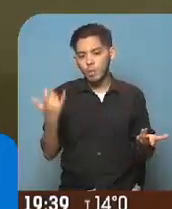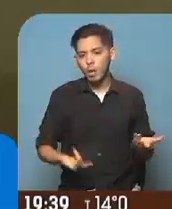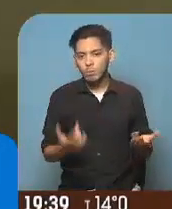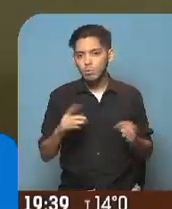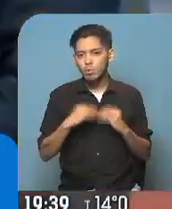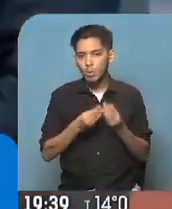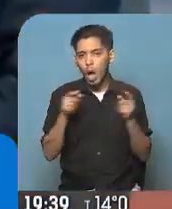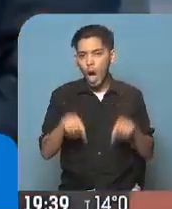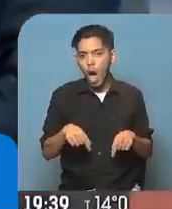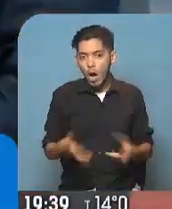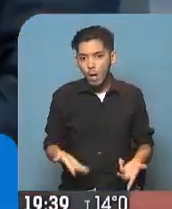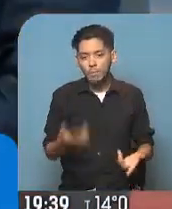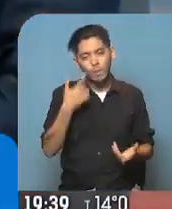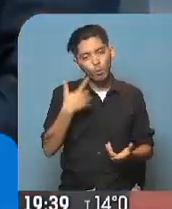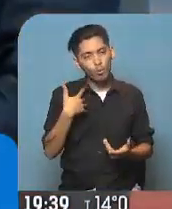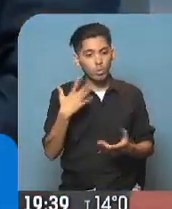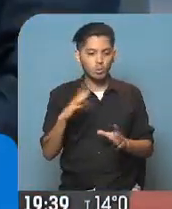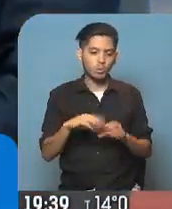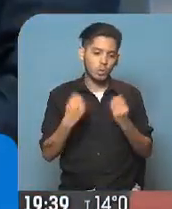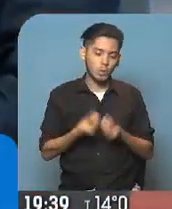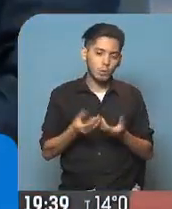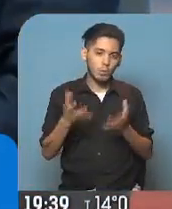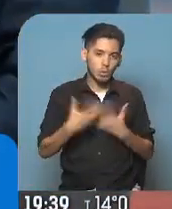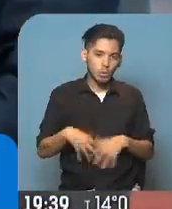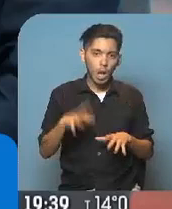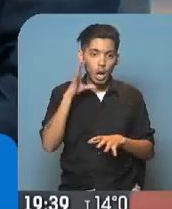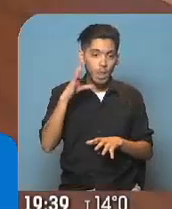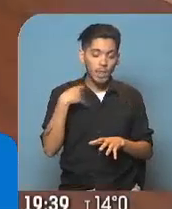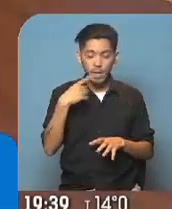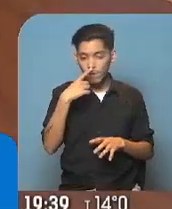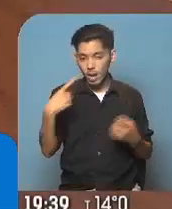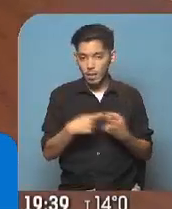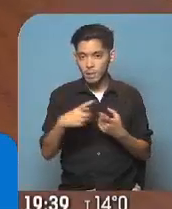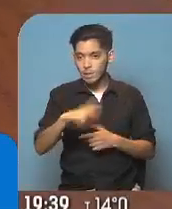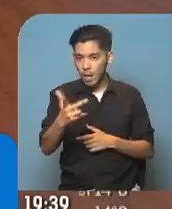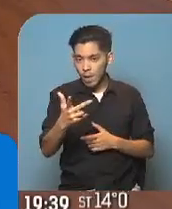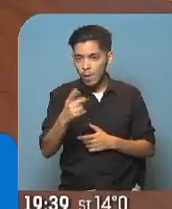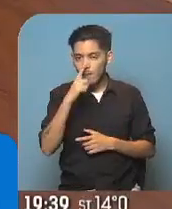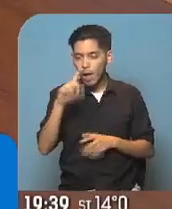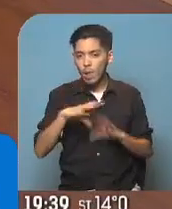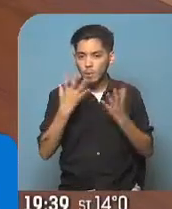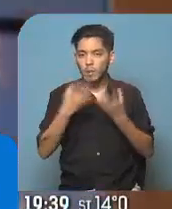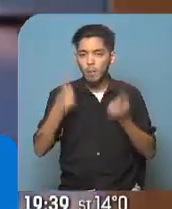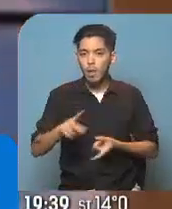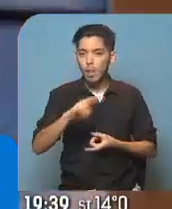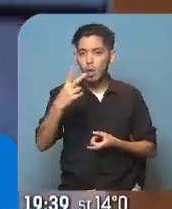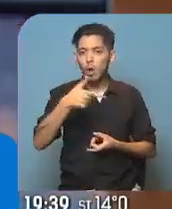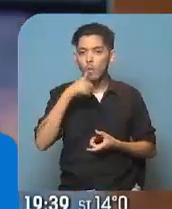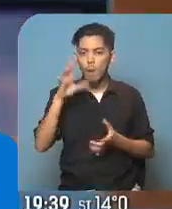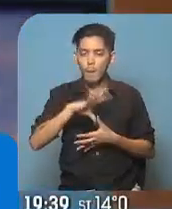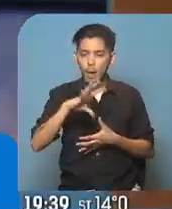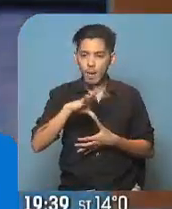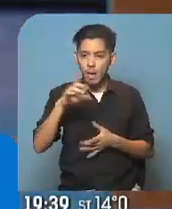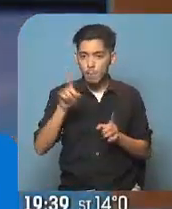resultados y además un proyecto recordemos que la argentina perdió tres finales no solamente la final del mundo sino que también perdió las dos como america's la que